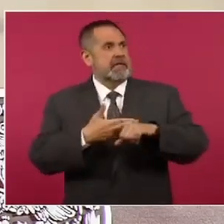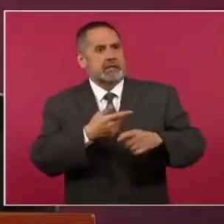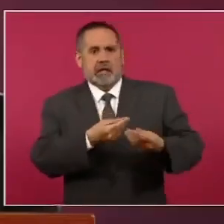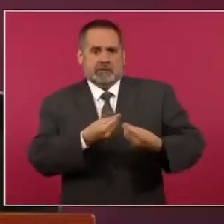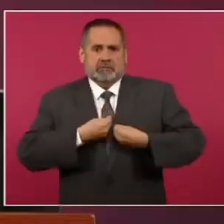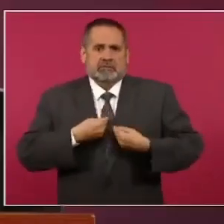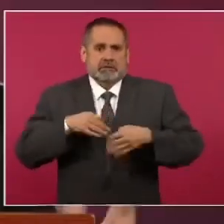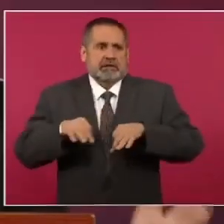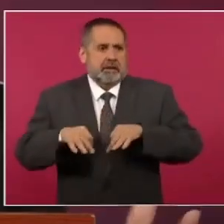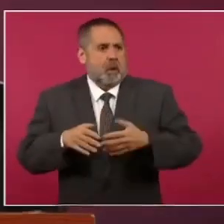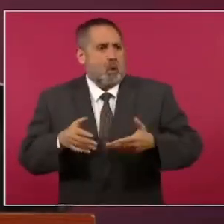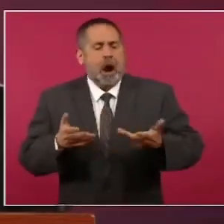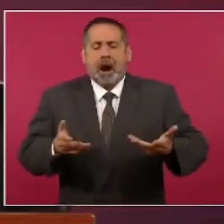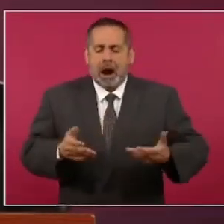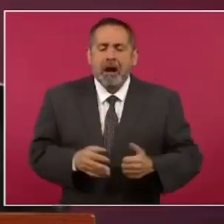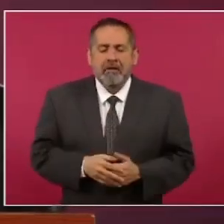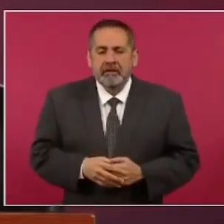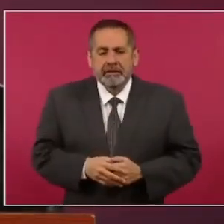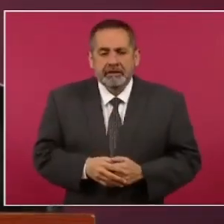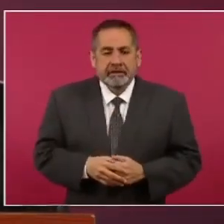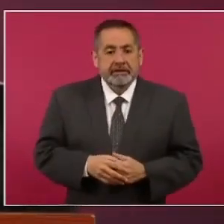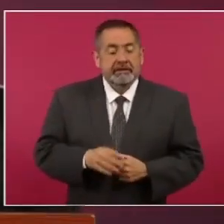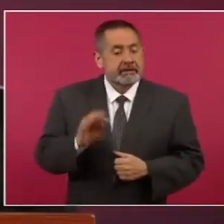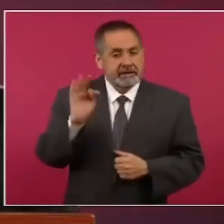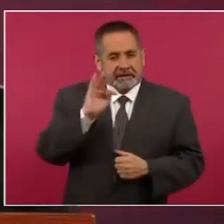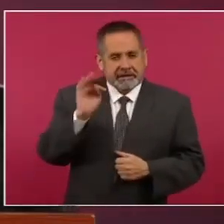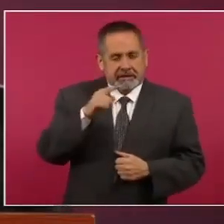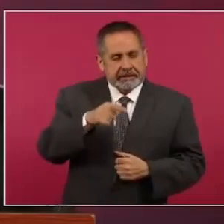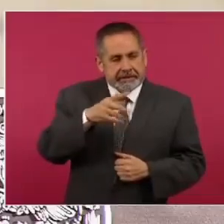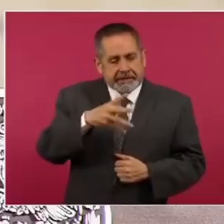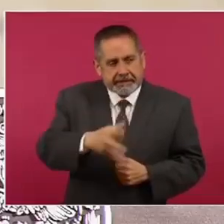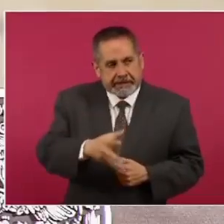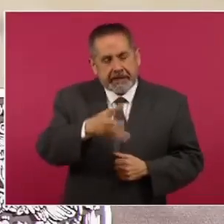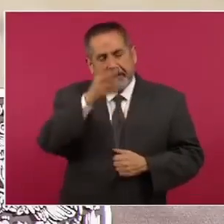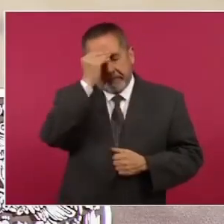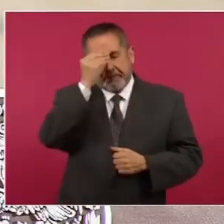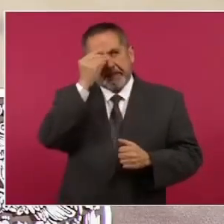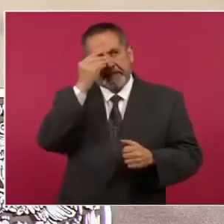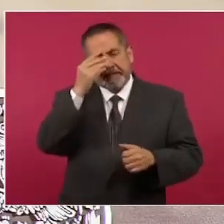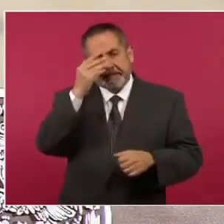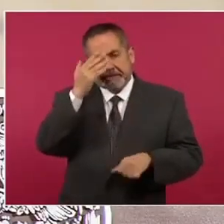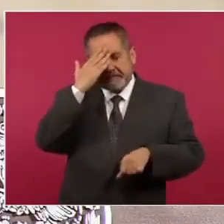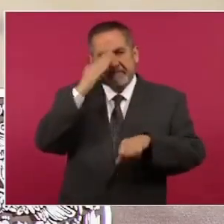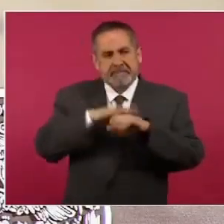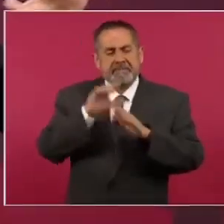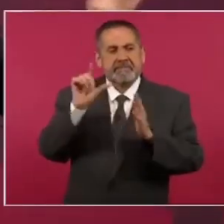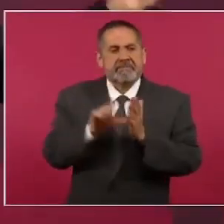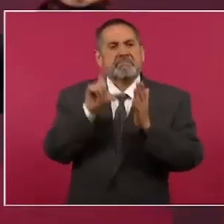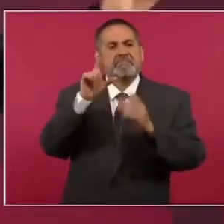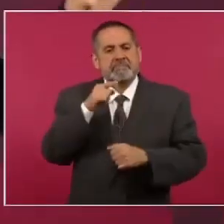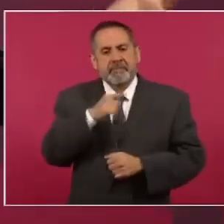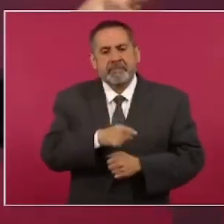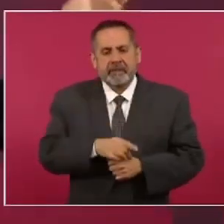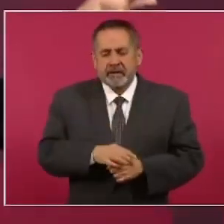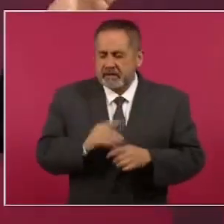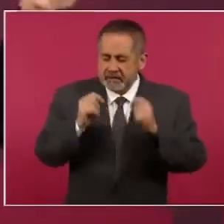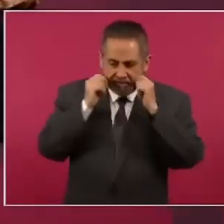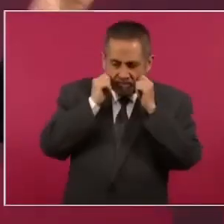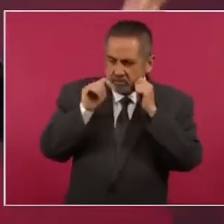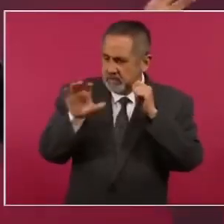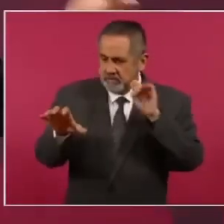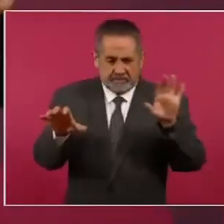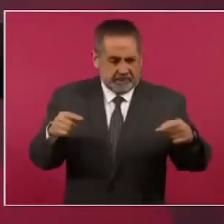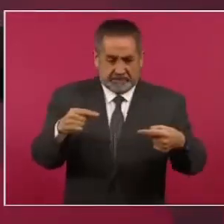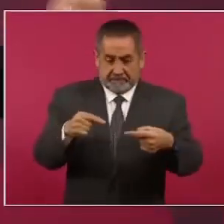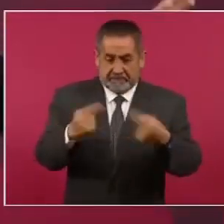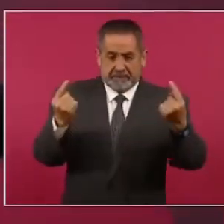fuente de empleo. Entonces, quizá el aprendizaje, la moraleja más importante es, independientemente de que las